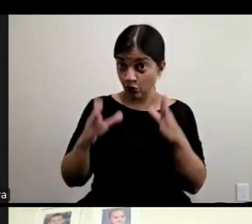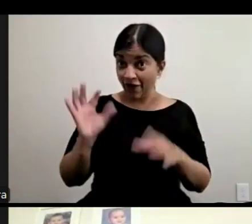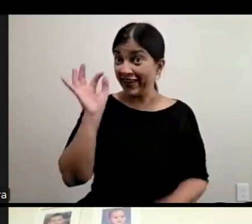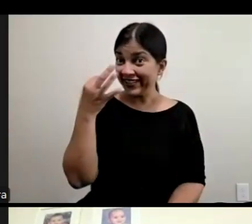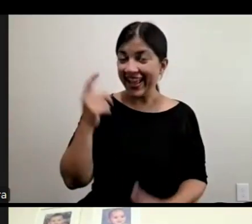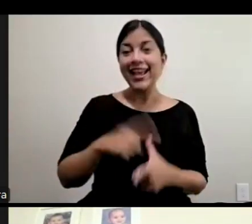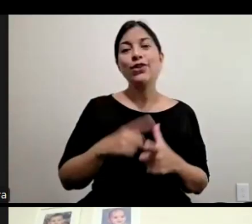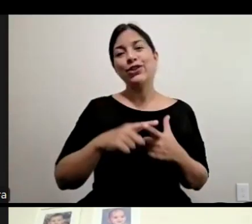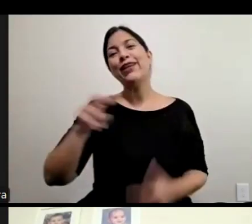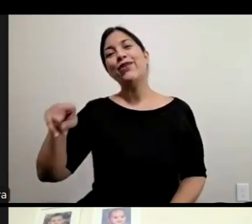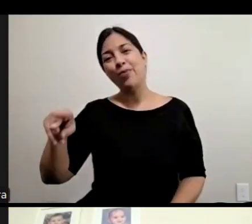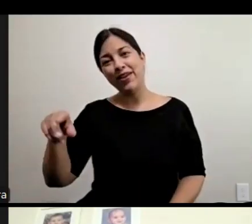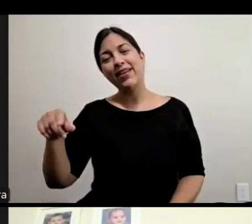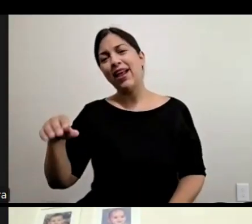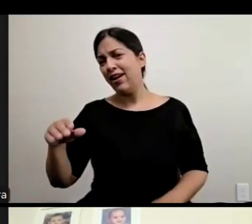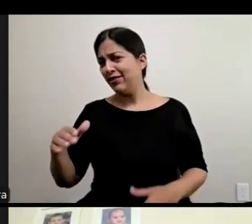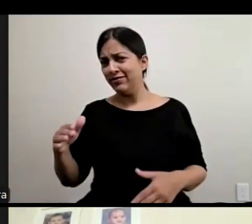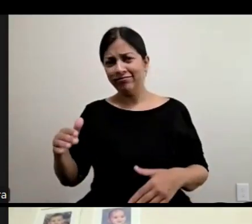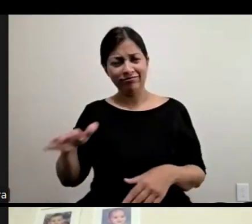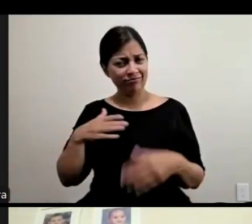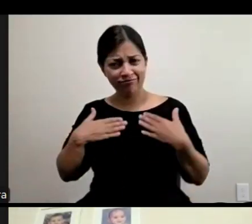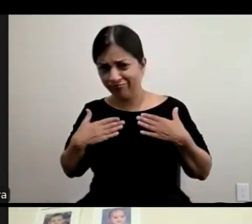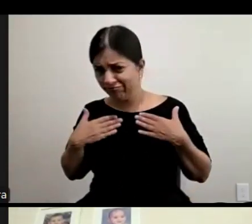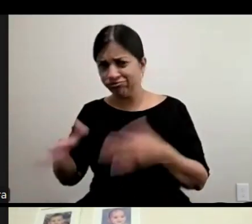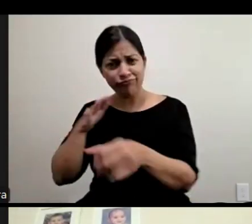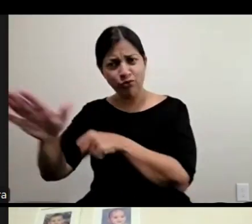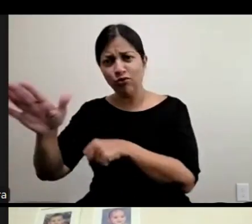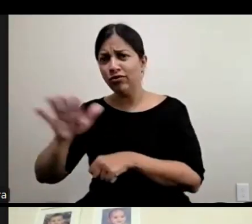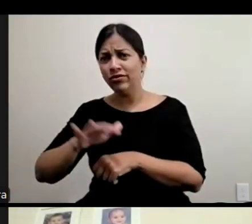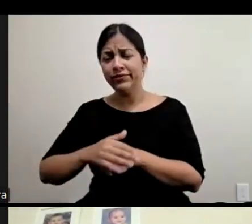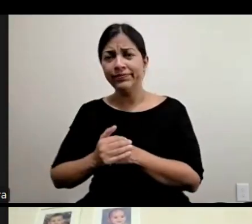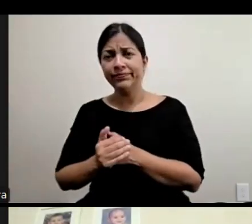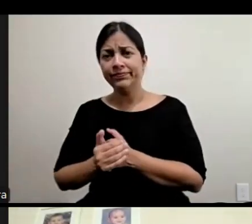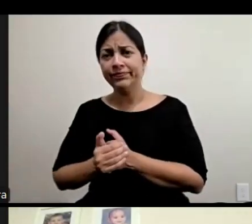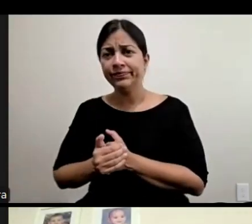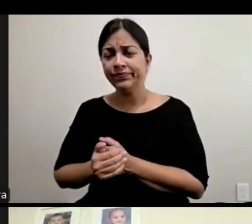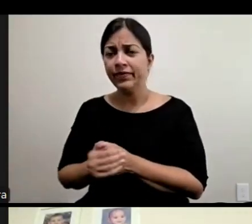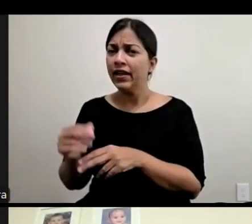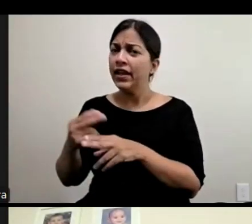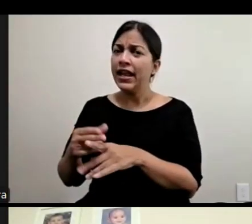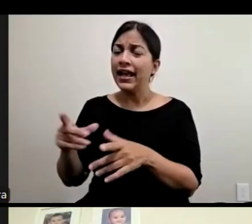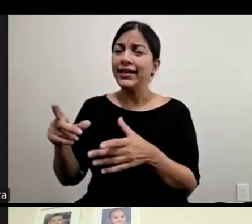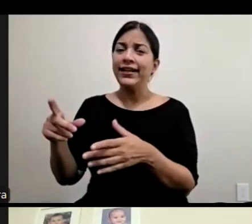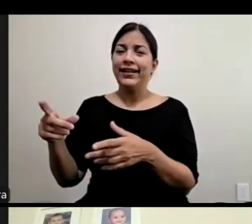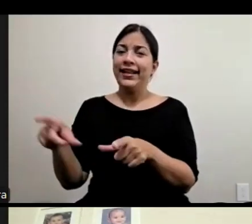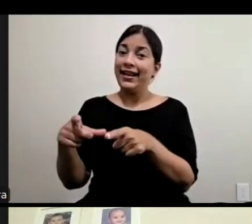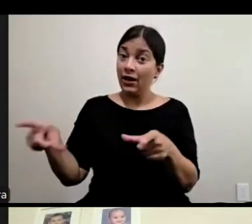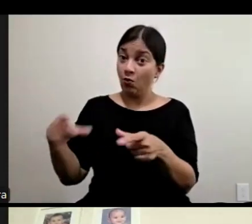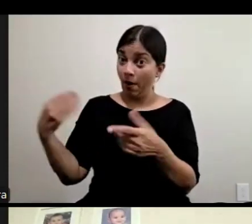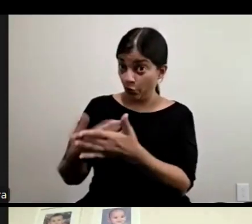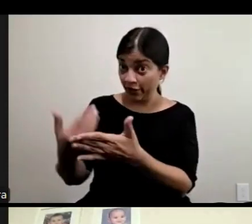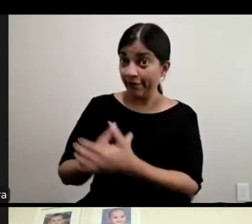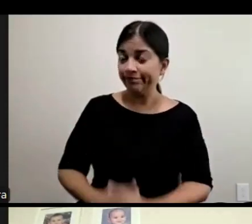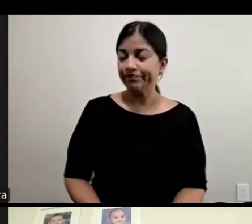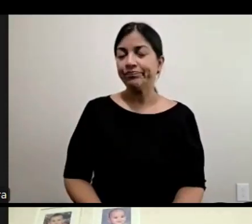Piedra pues ya ahí estuve de lleno, ¿no? En lo que se llama, ¿no? Las lenguas modernas. Okay.